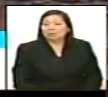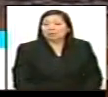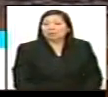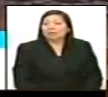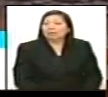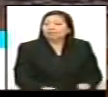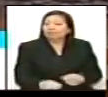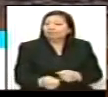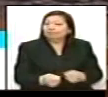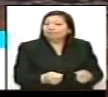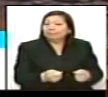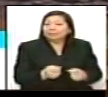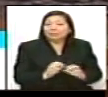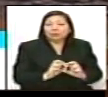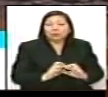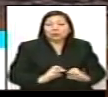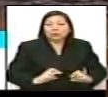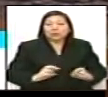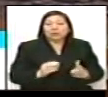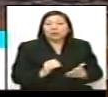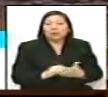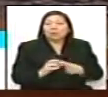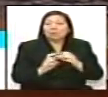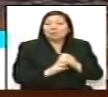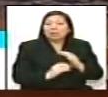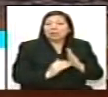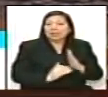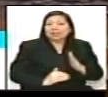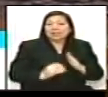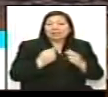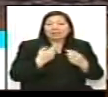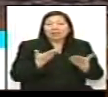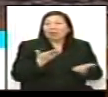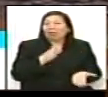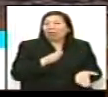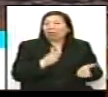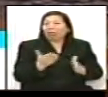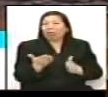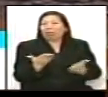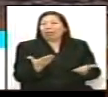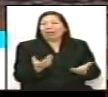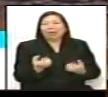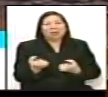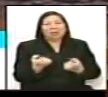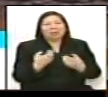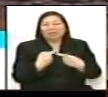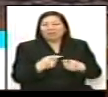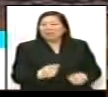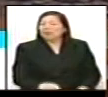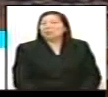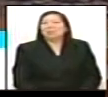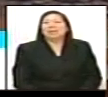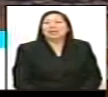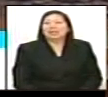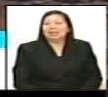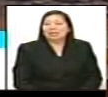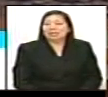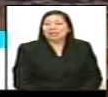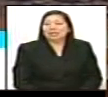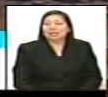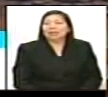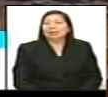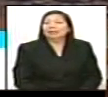se manejan las finanzas partidarias en un país de alta informalidad, de economía informal.